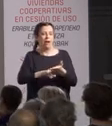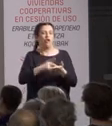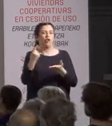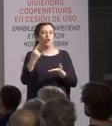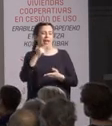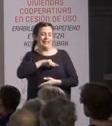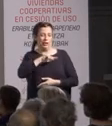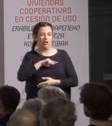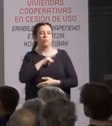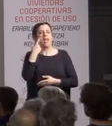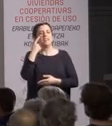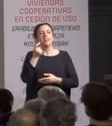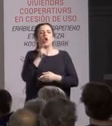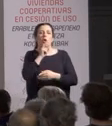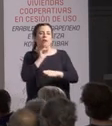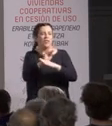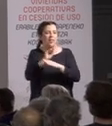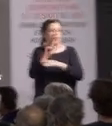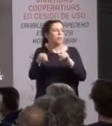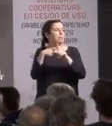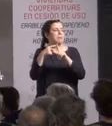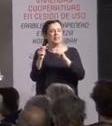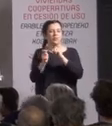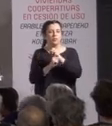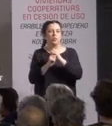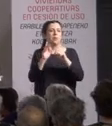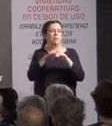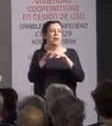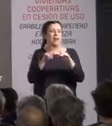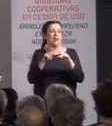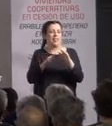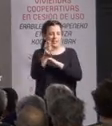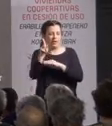financiación y las fórmulas de colaboración en desarrollo.